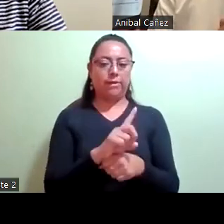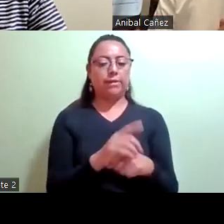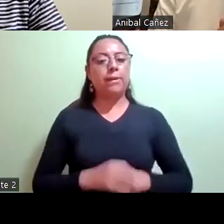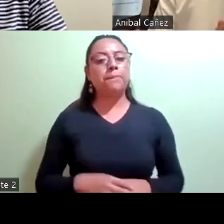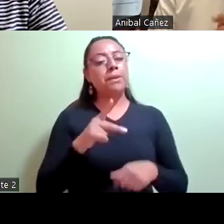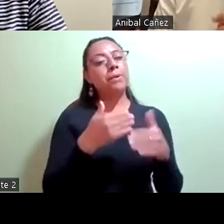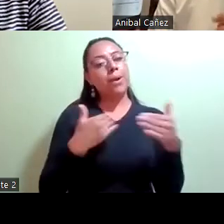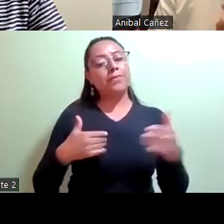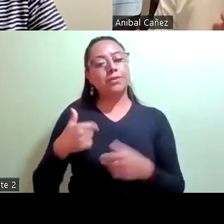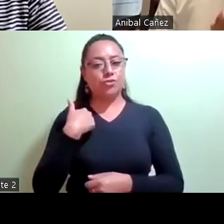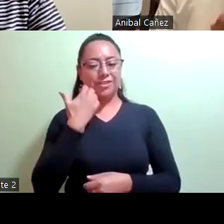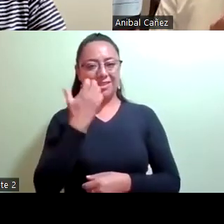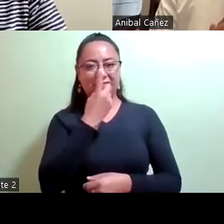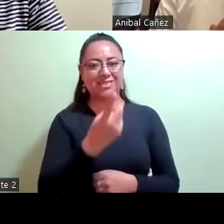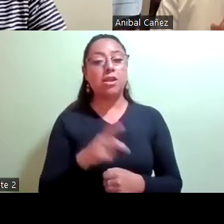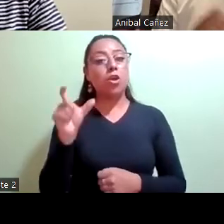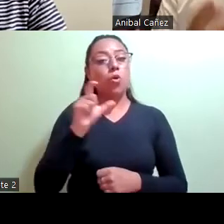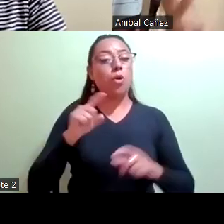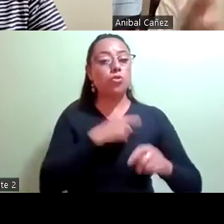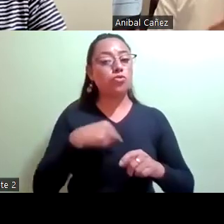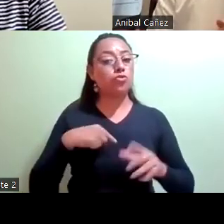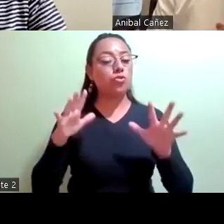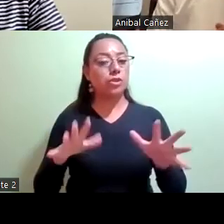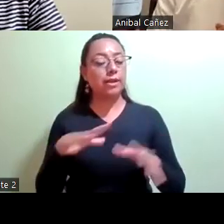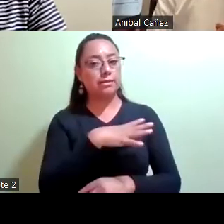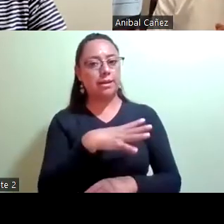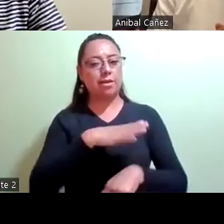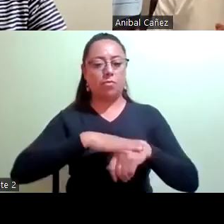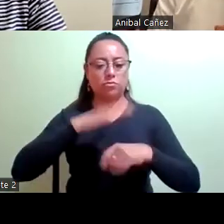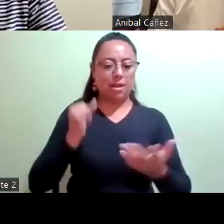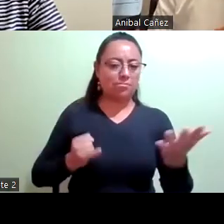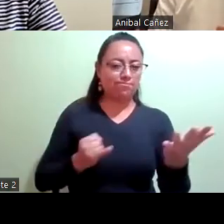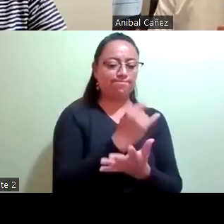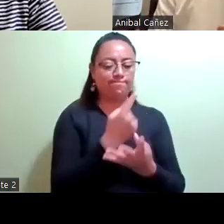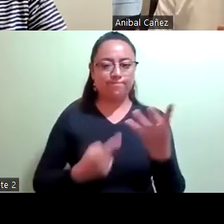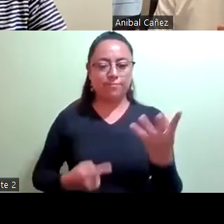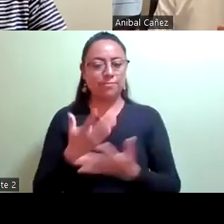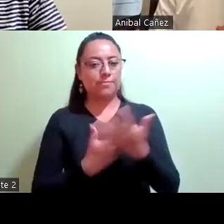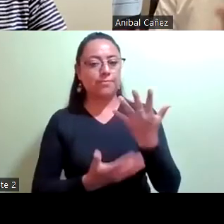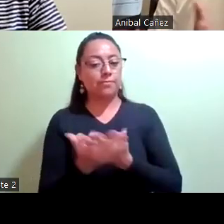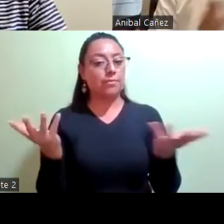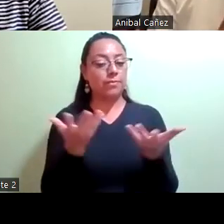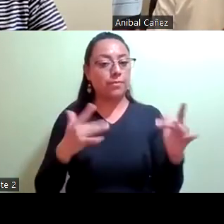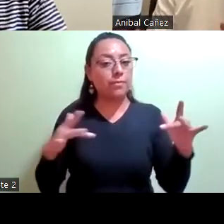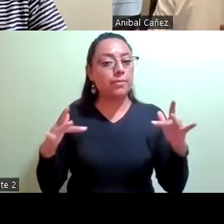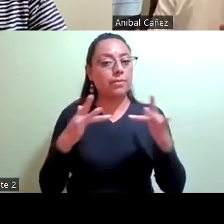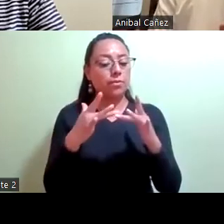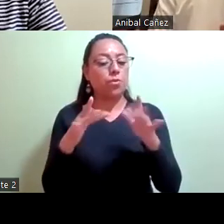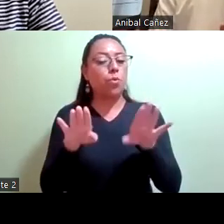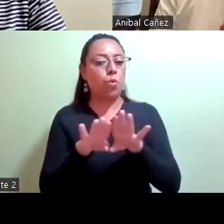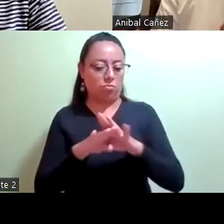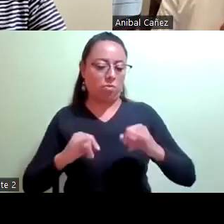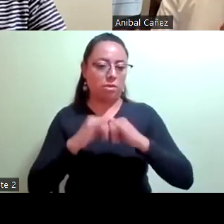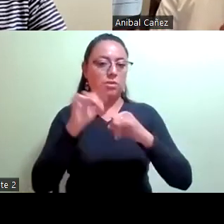más definido y hecho el contacto por la vía institucional, una vez que esta comisión tenga